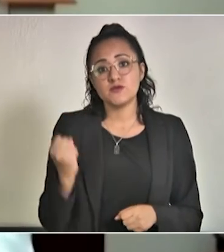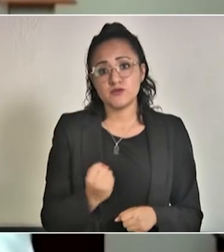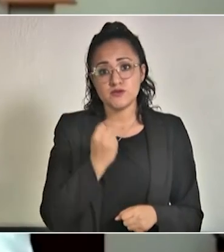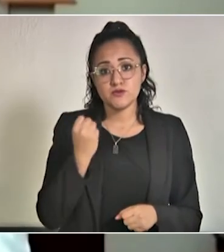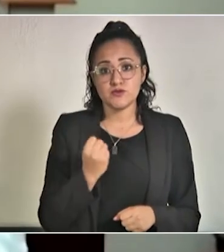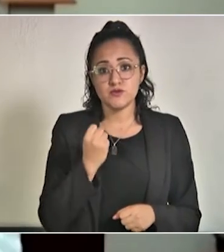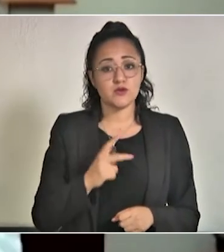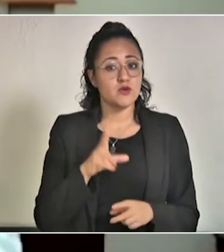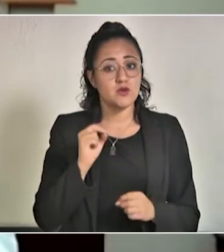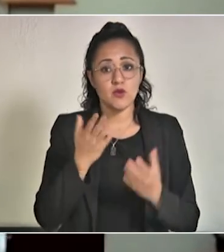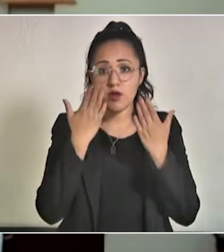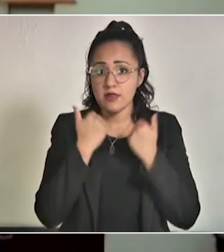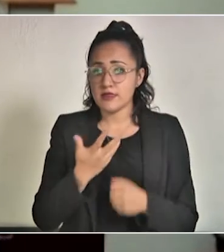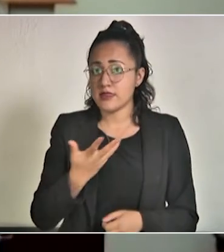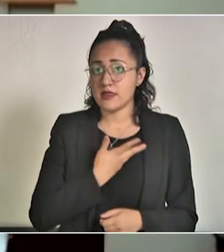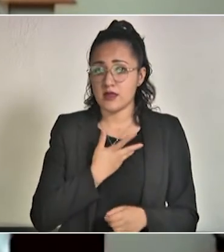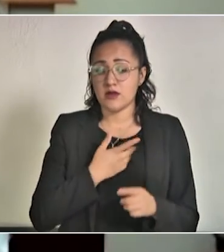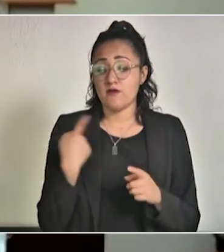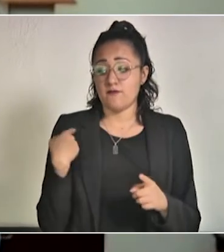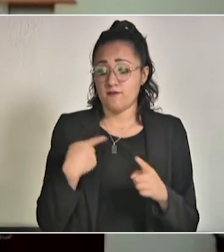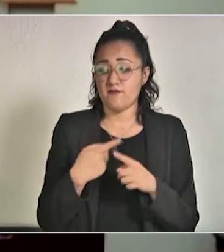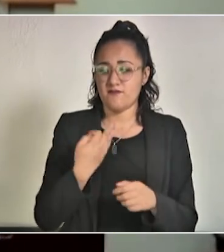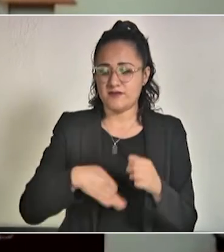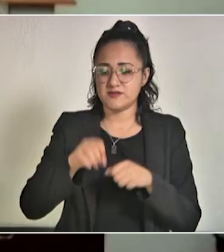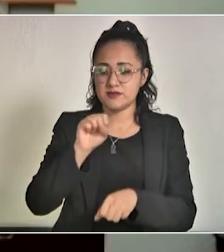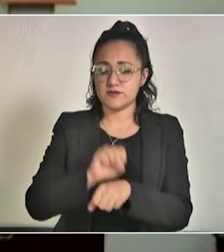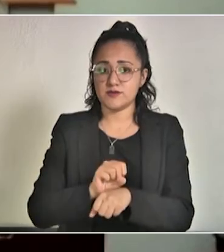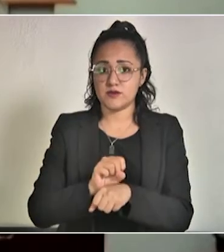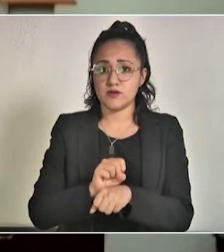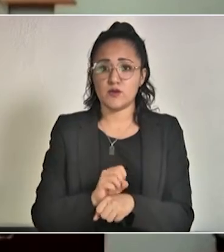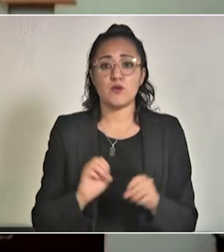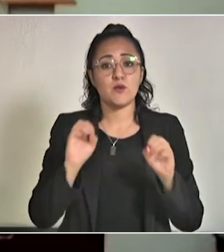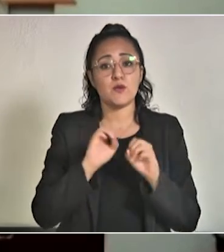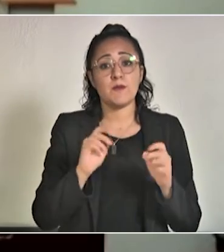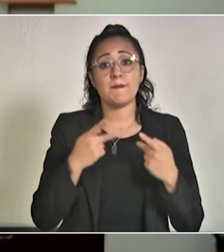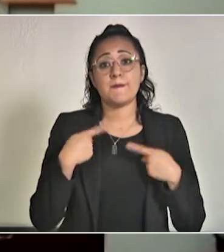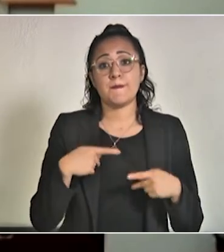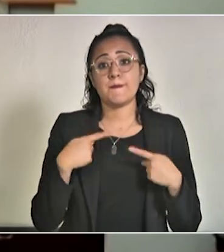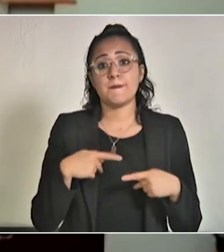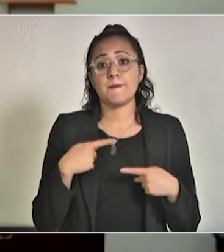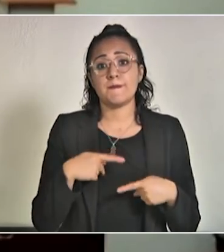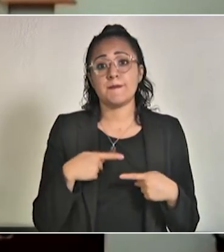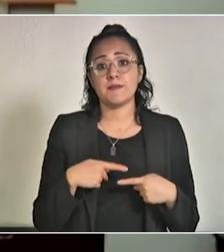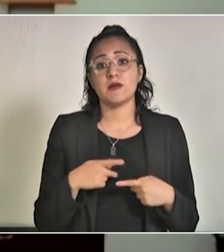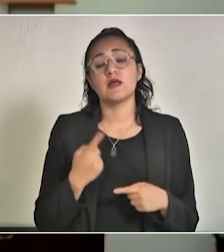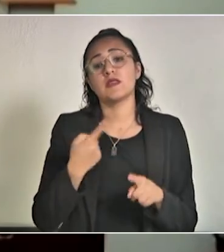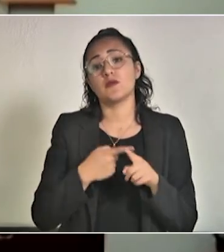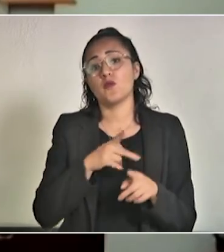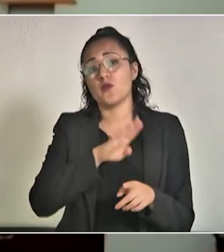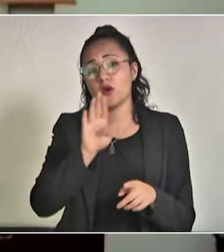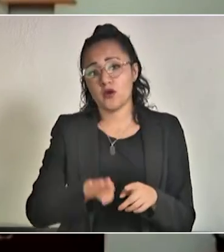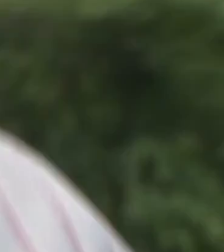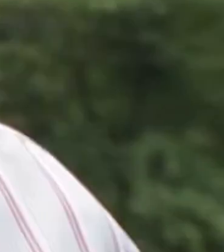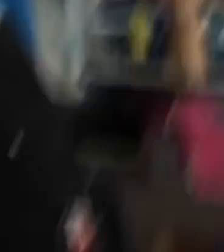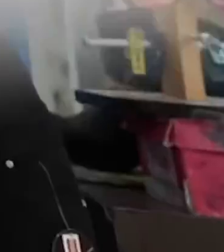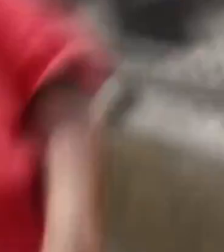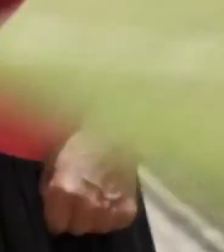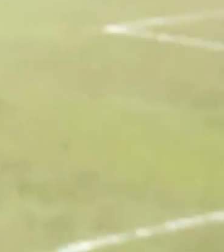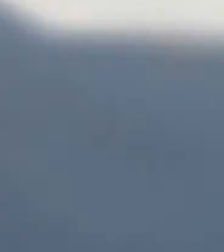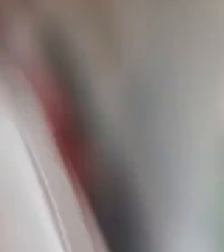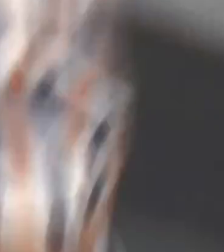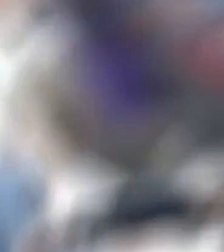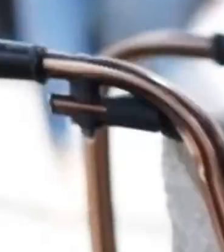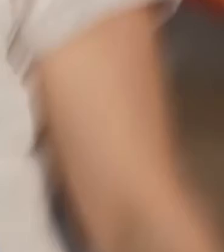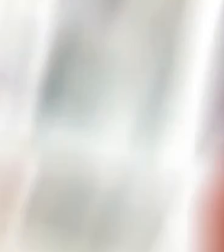no hemos tenido en este fin de semana un recluso que haya perdido la vida